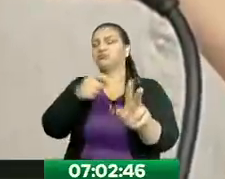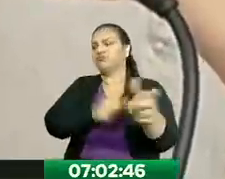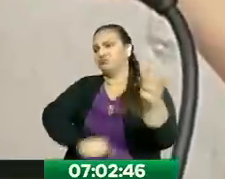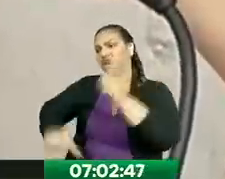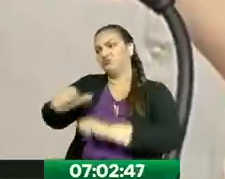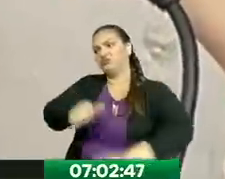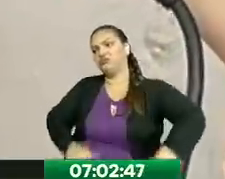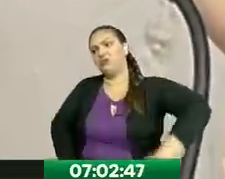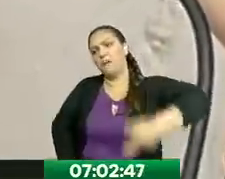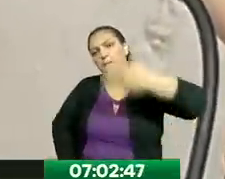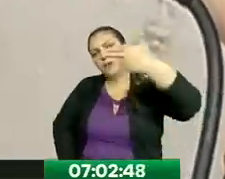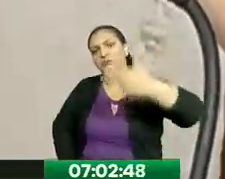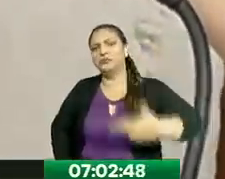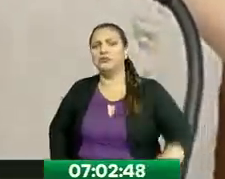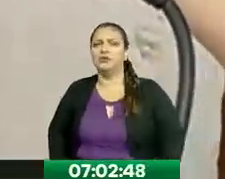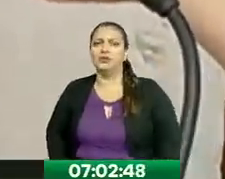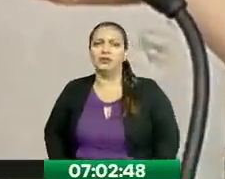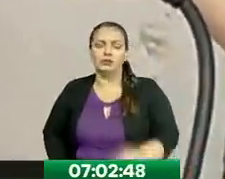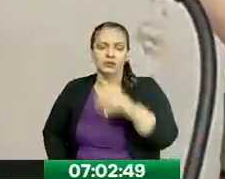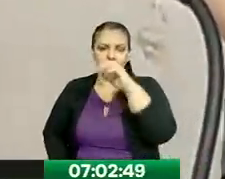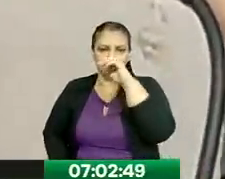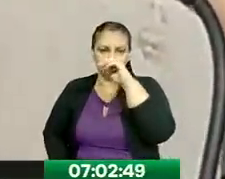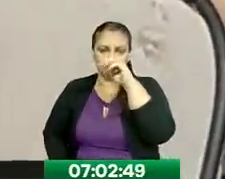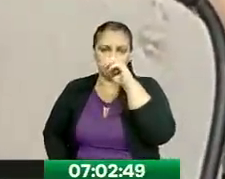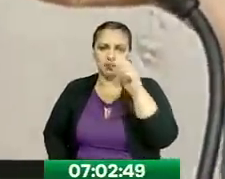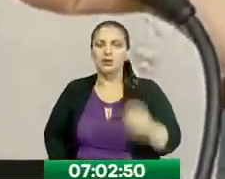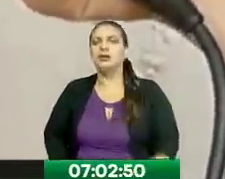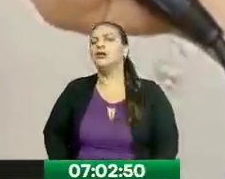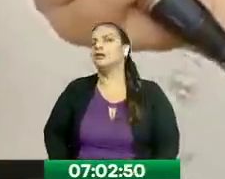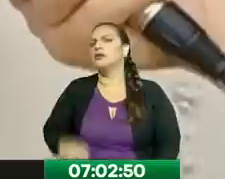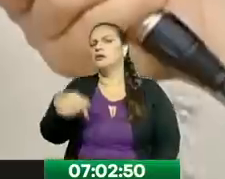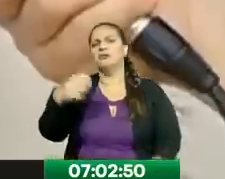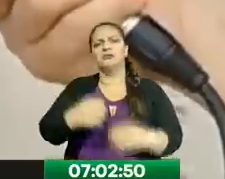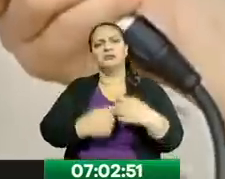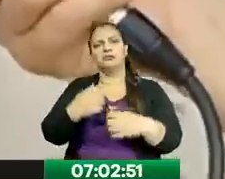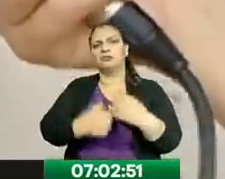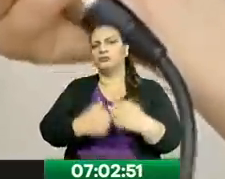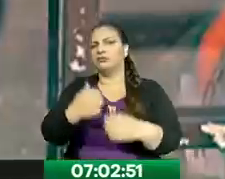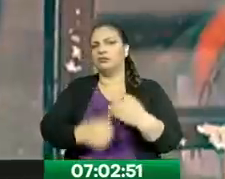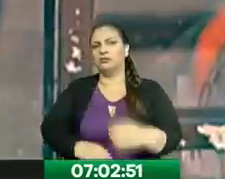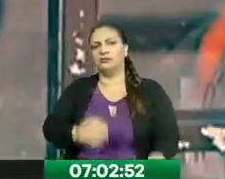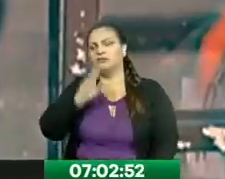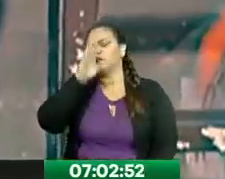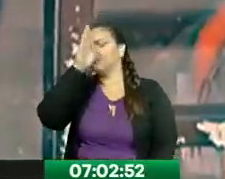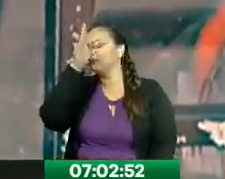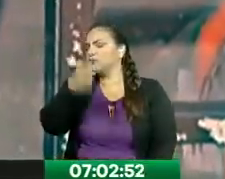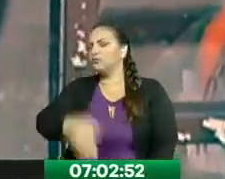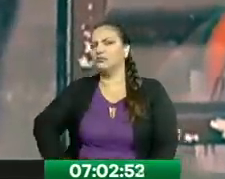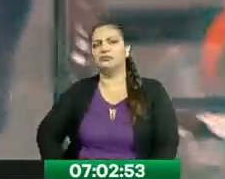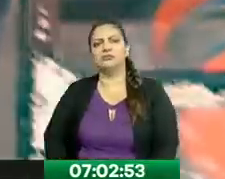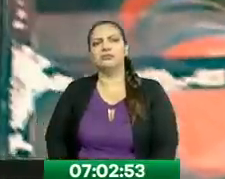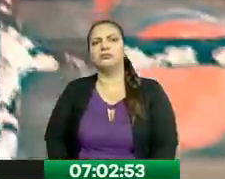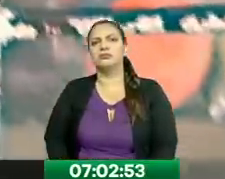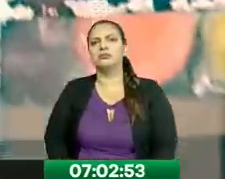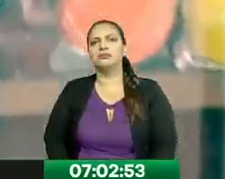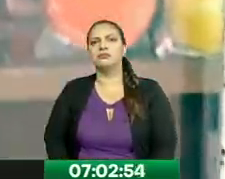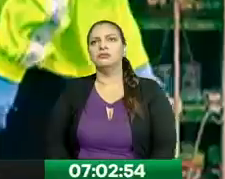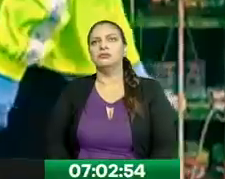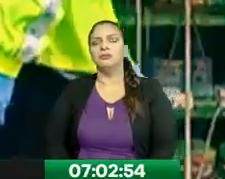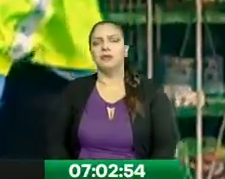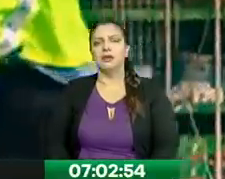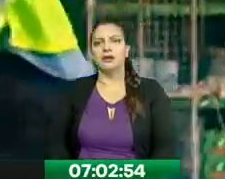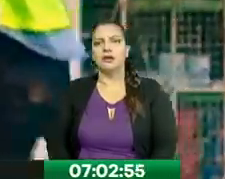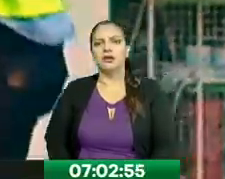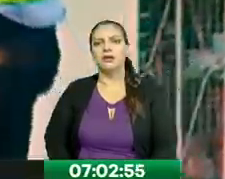ya no es novedad esto ya no es novedad esto ya sucede siempre aquí esta movida el impacto de las balas como